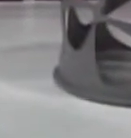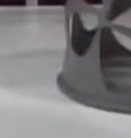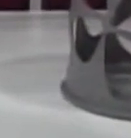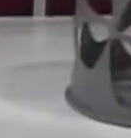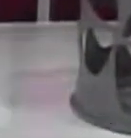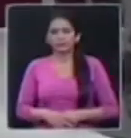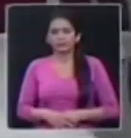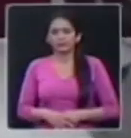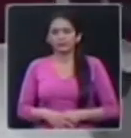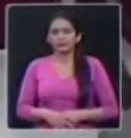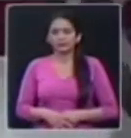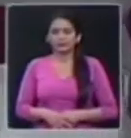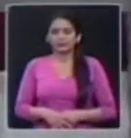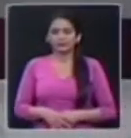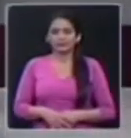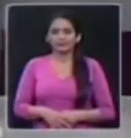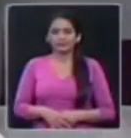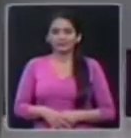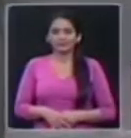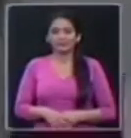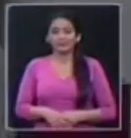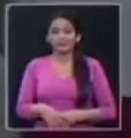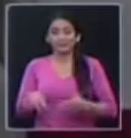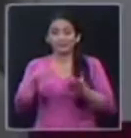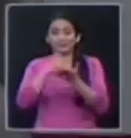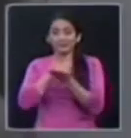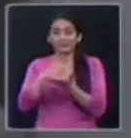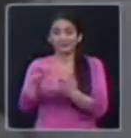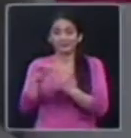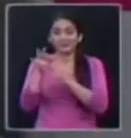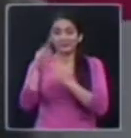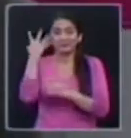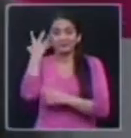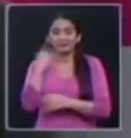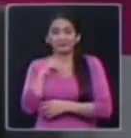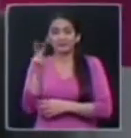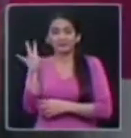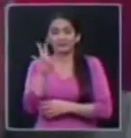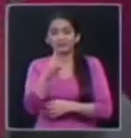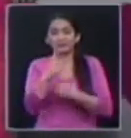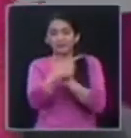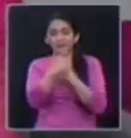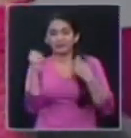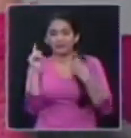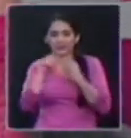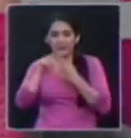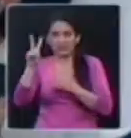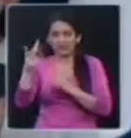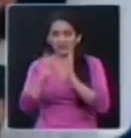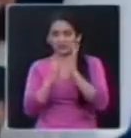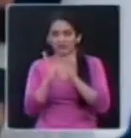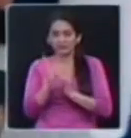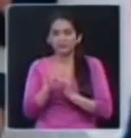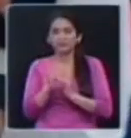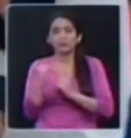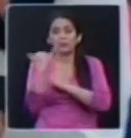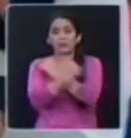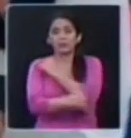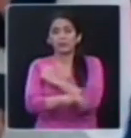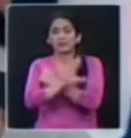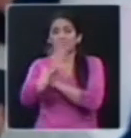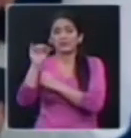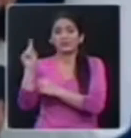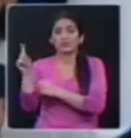La sexta edición del Global Money Week, que se realiza desde el 27 de marzo hasta el 2 de abril en 124 países de todo el